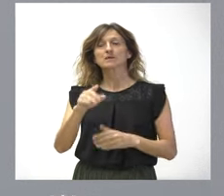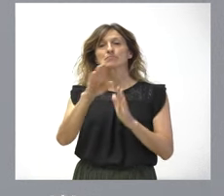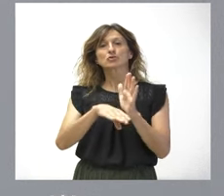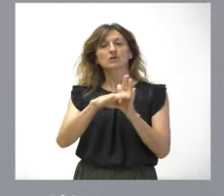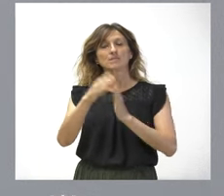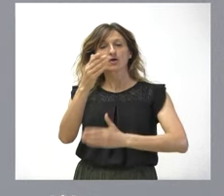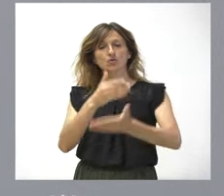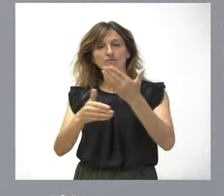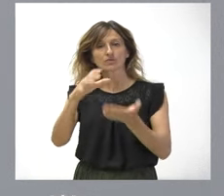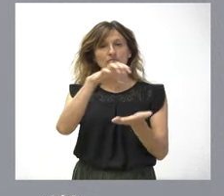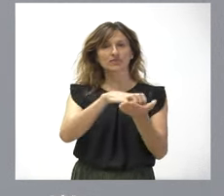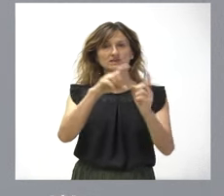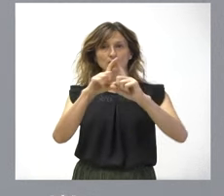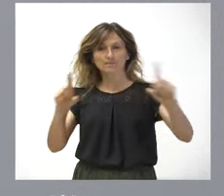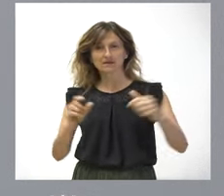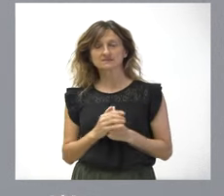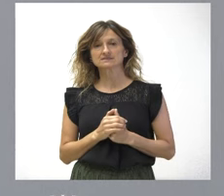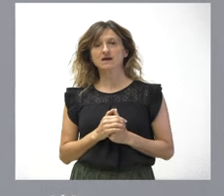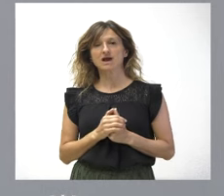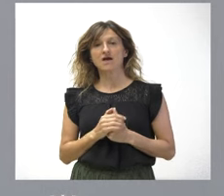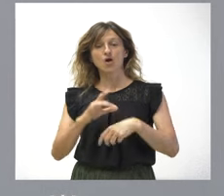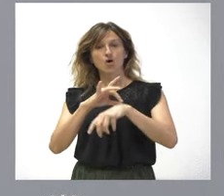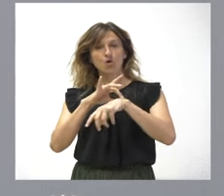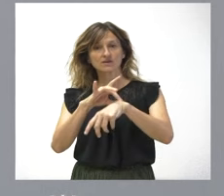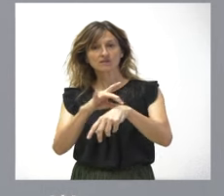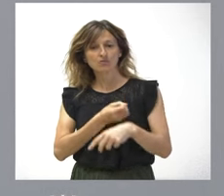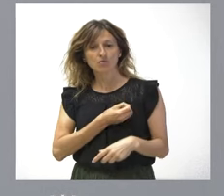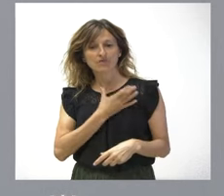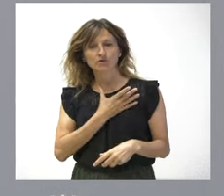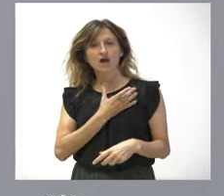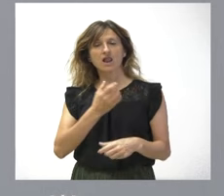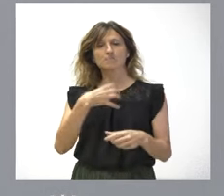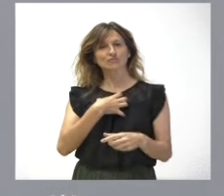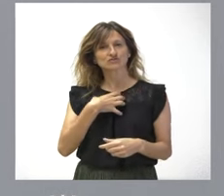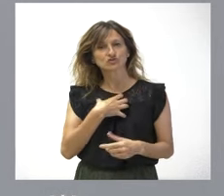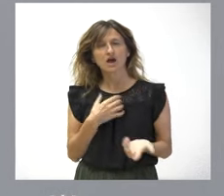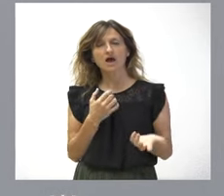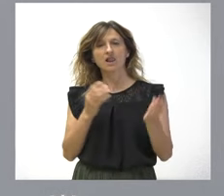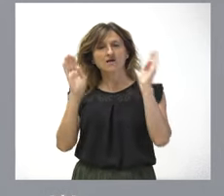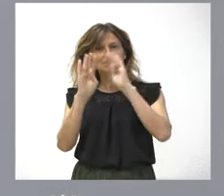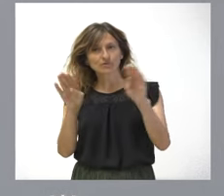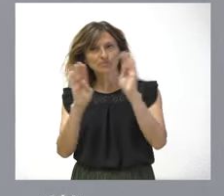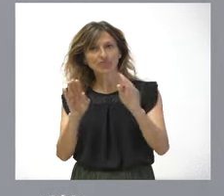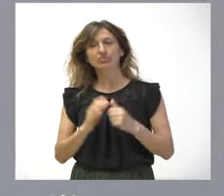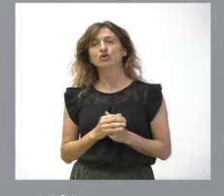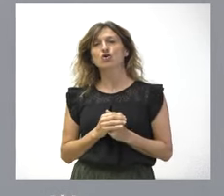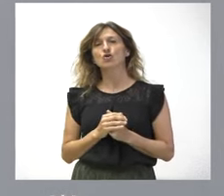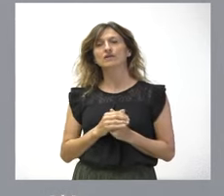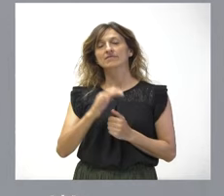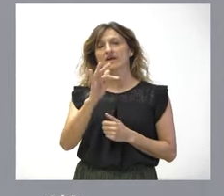centro empresa programas de orientación vocacional y profesional programa de difusión y formación de la formación